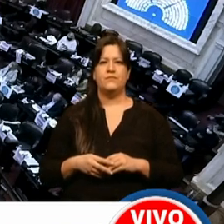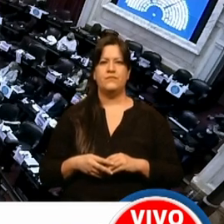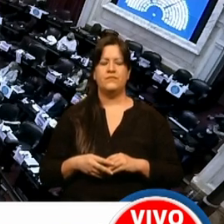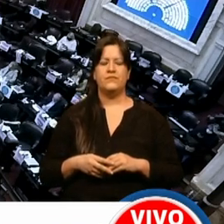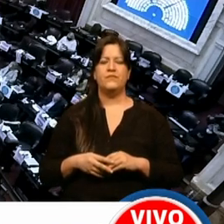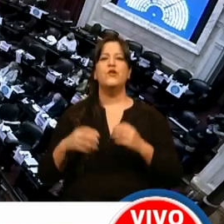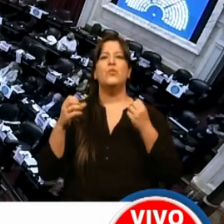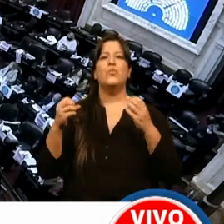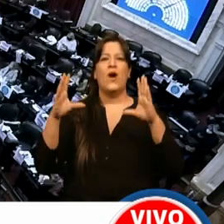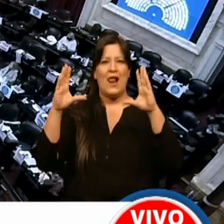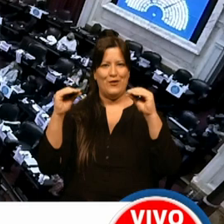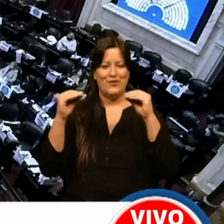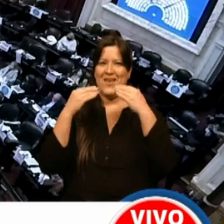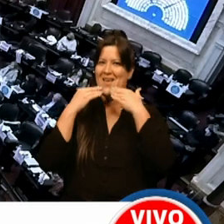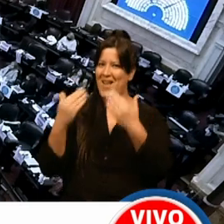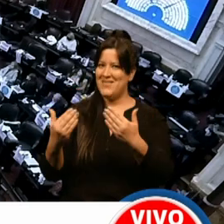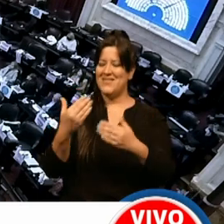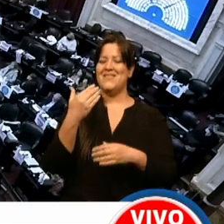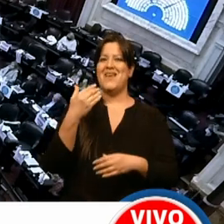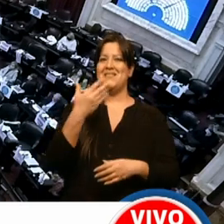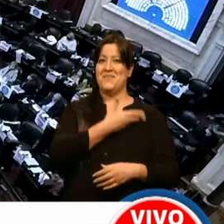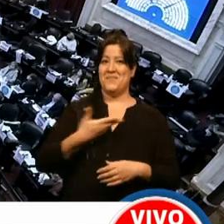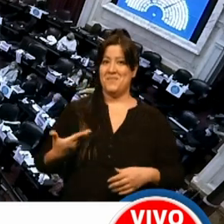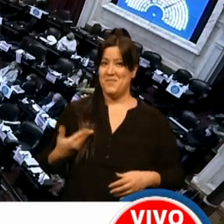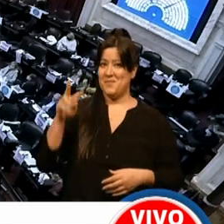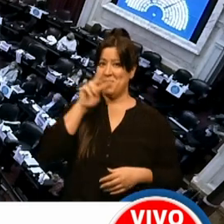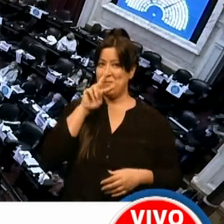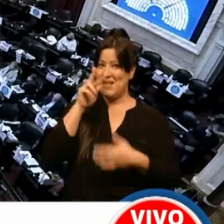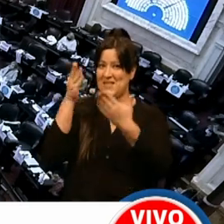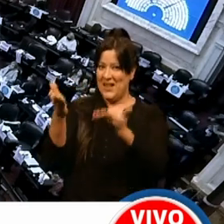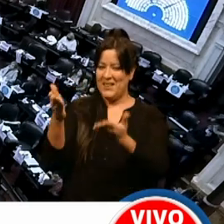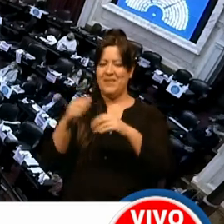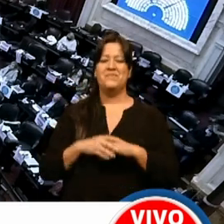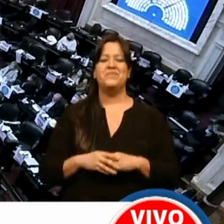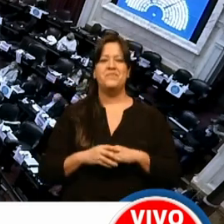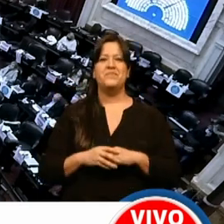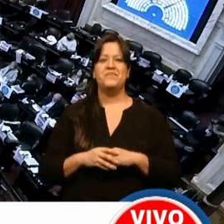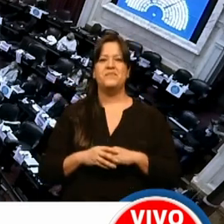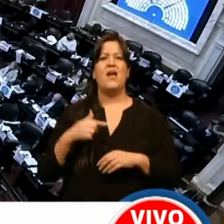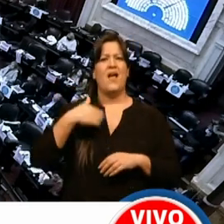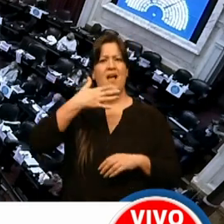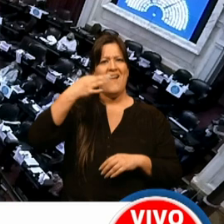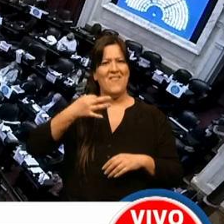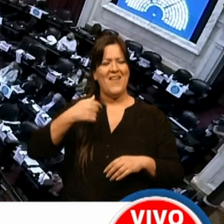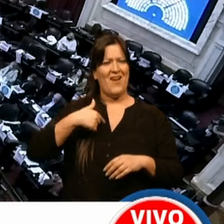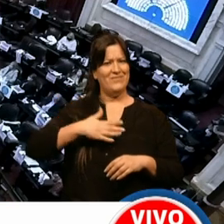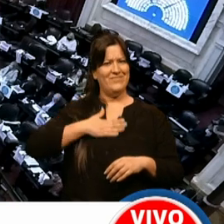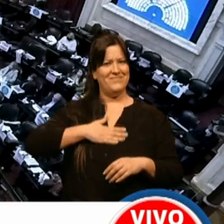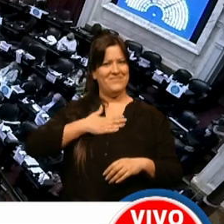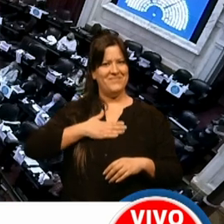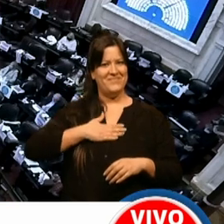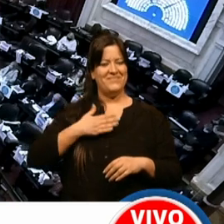buenas noches muchas gracias señora presidenta la verdad que es muy grato